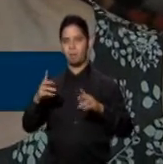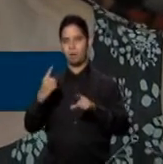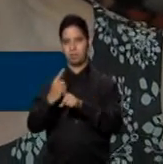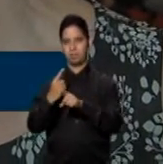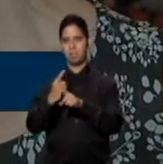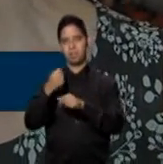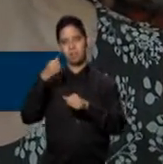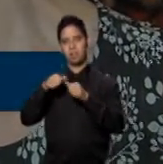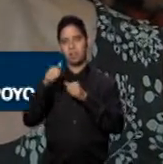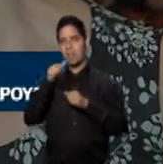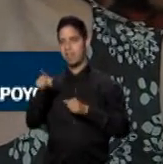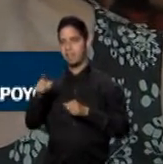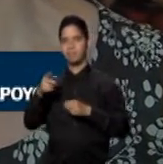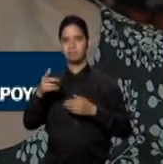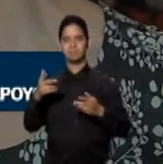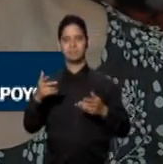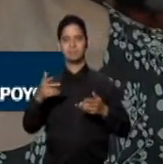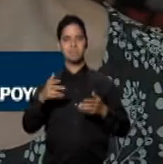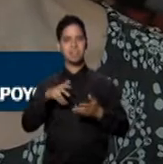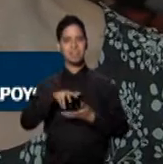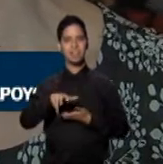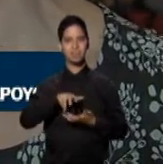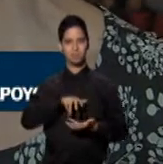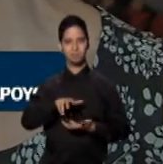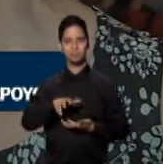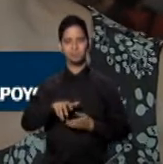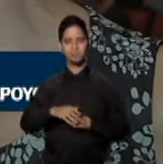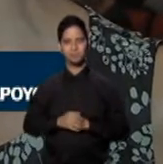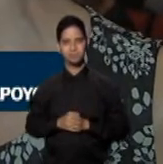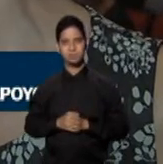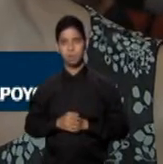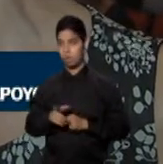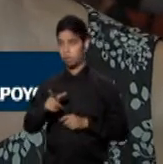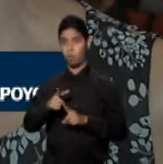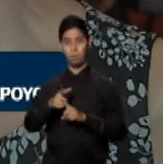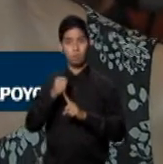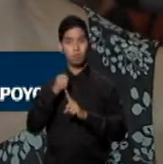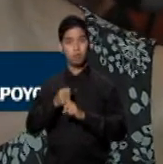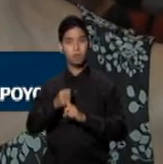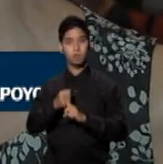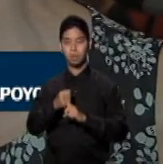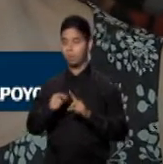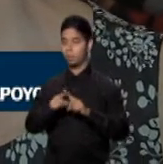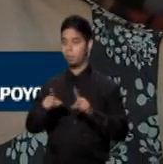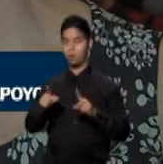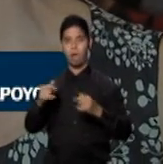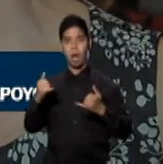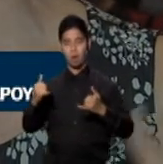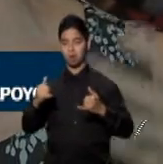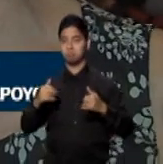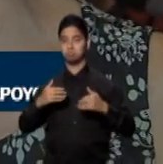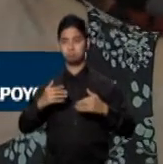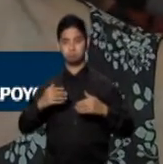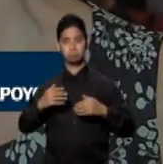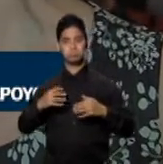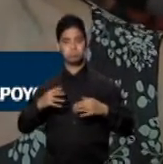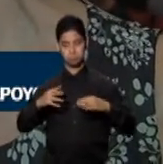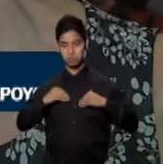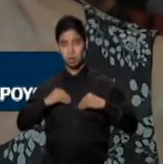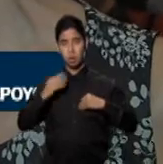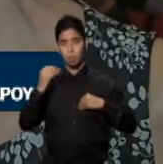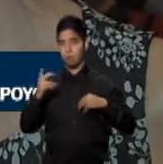riendo. Así es que estamos, ha sido un golpe fuerte, pero yo creo que lo estamos sobrellevando por el cariño que